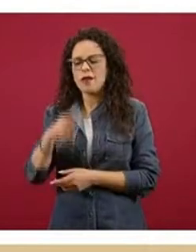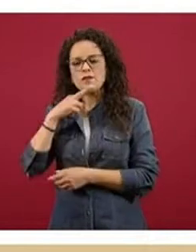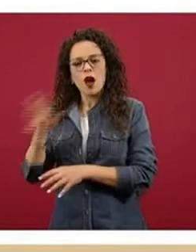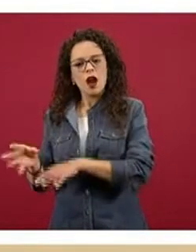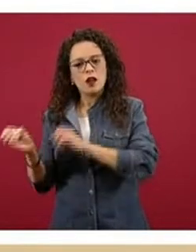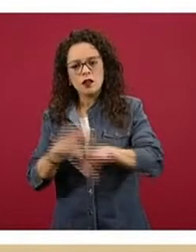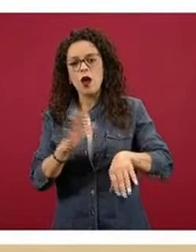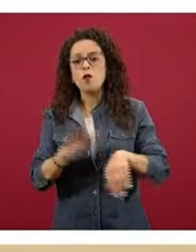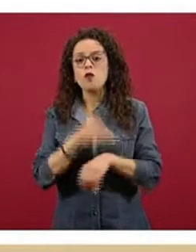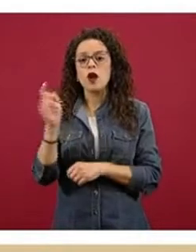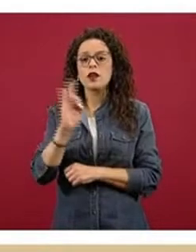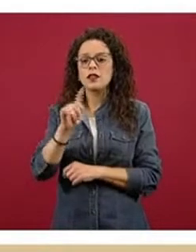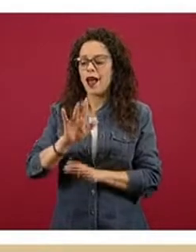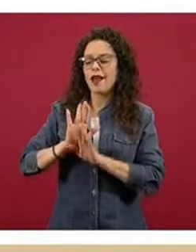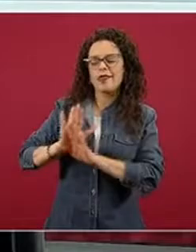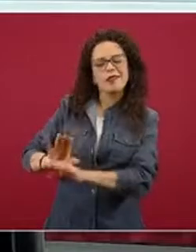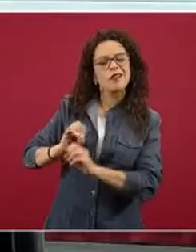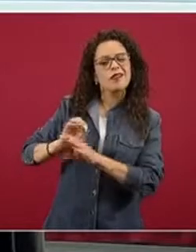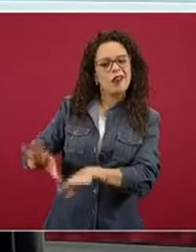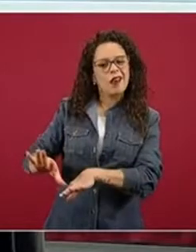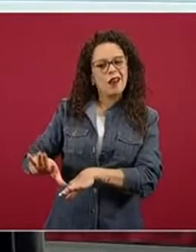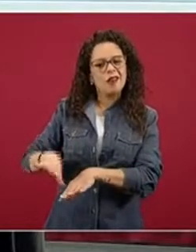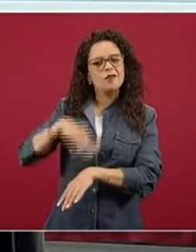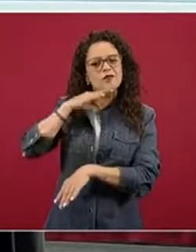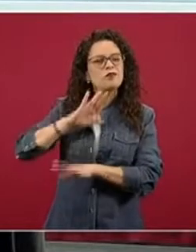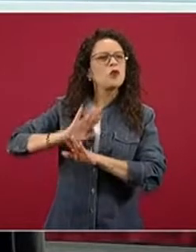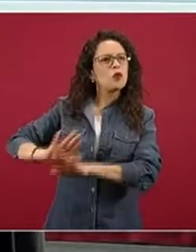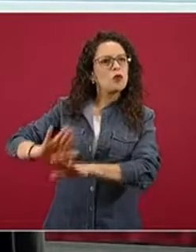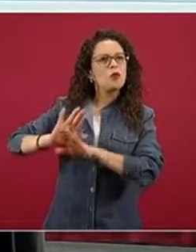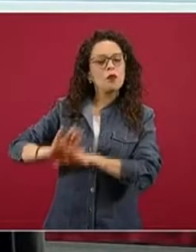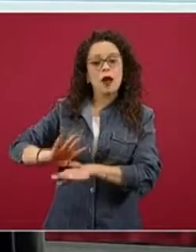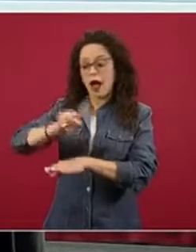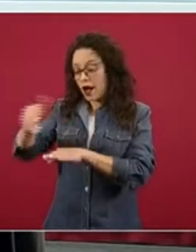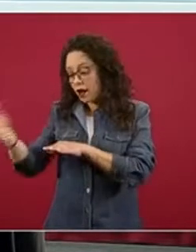pueda haber un posible criadero. Dentro de las acciones